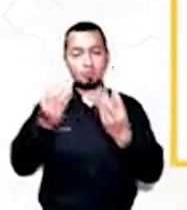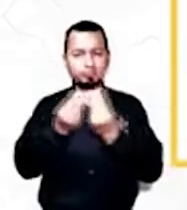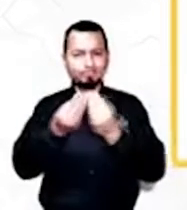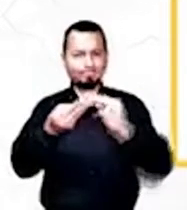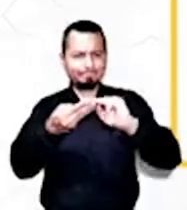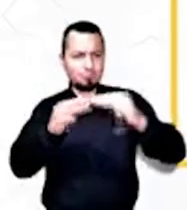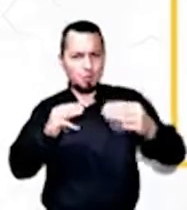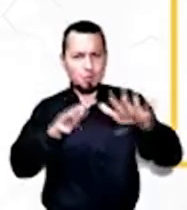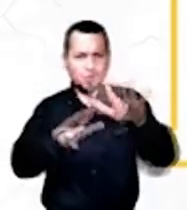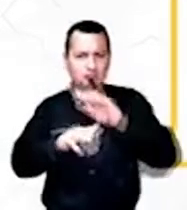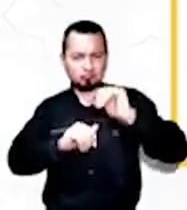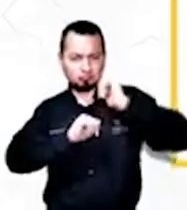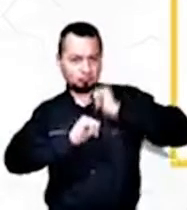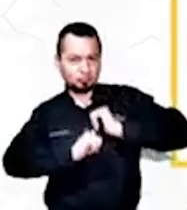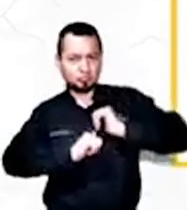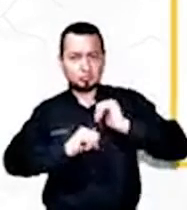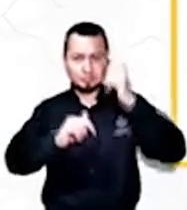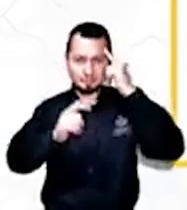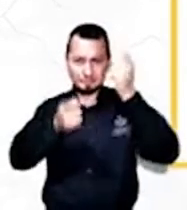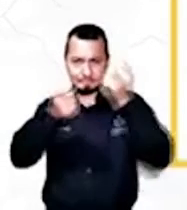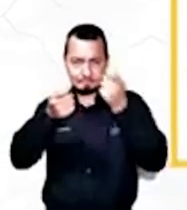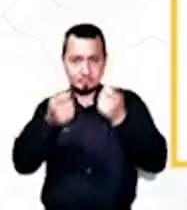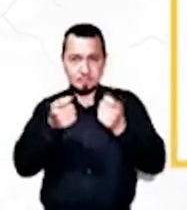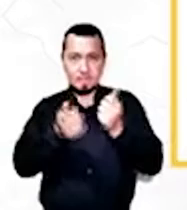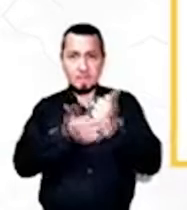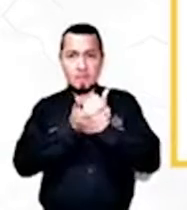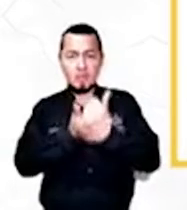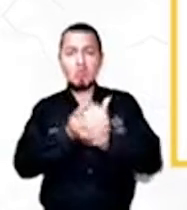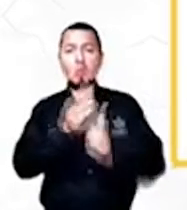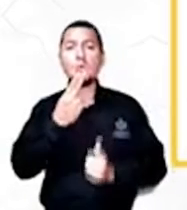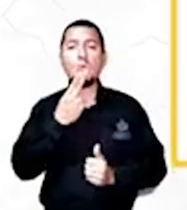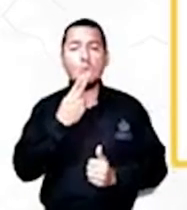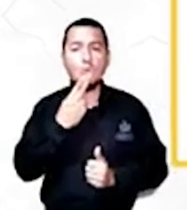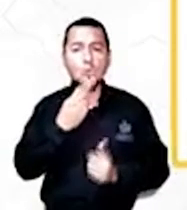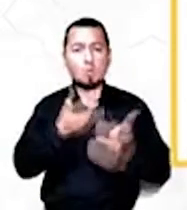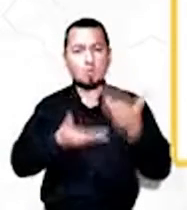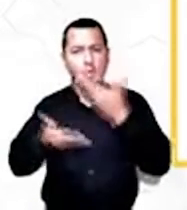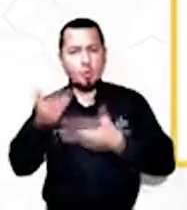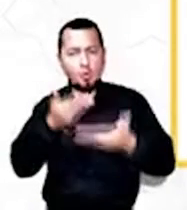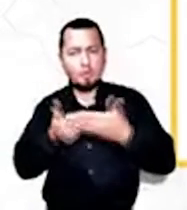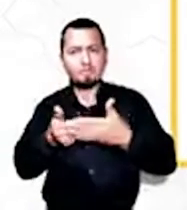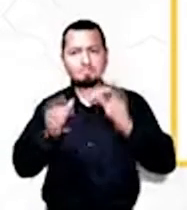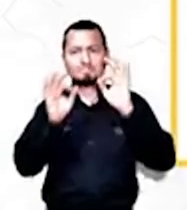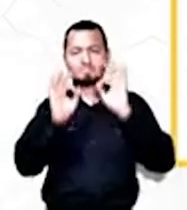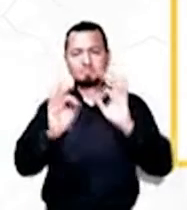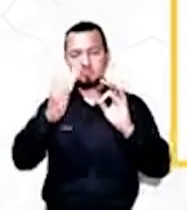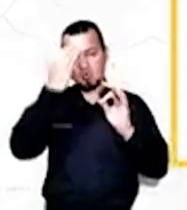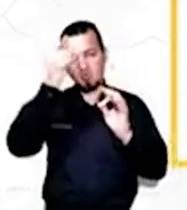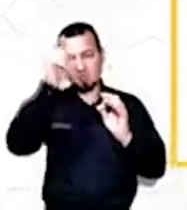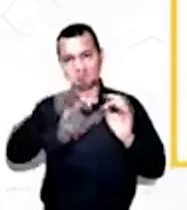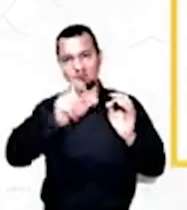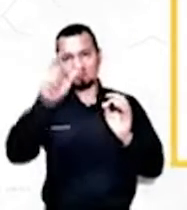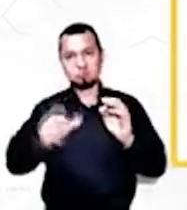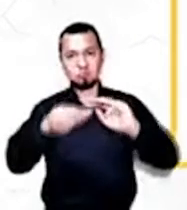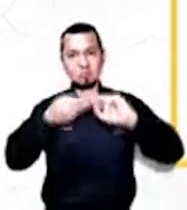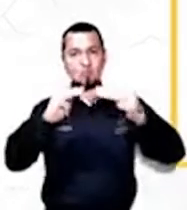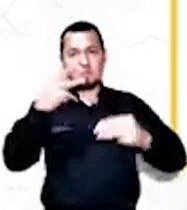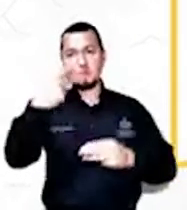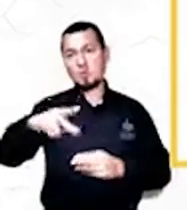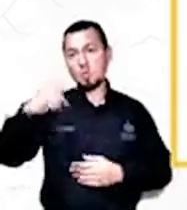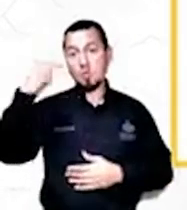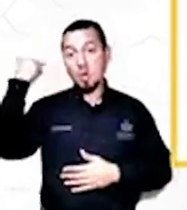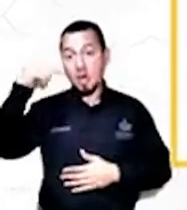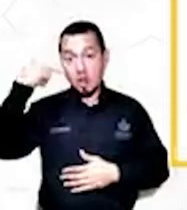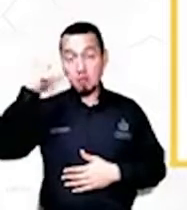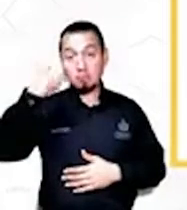han adoptado el tema de la resiliencia de las cuales tres están en México son Colima Ciudad Juárez y en la Ciudad de México la coordinadora de la gestión